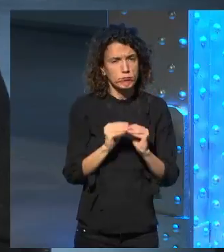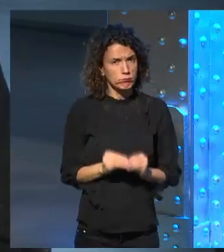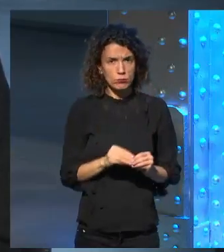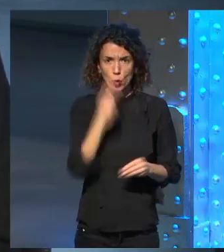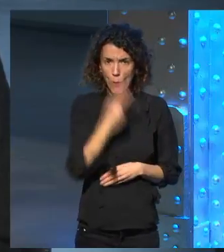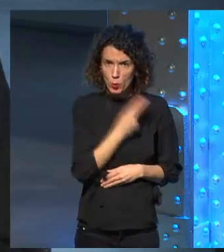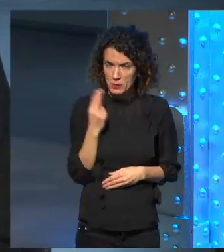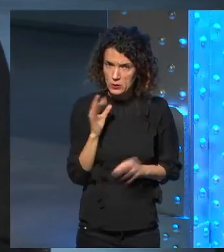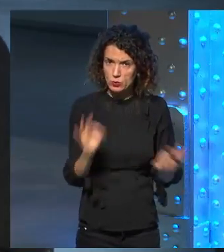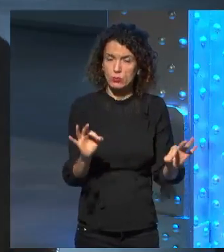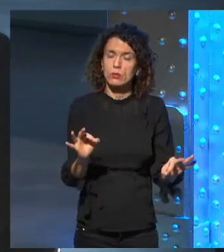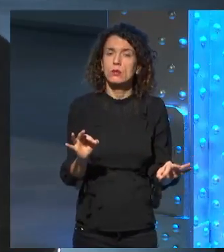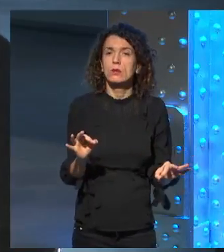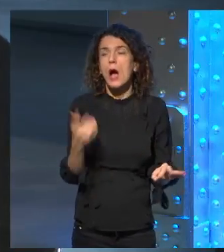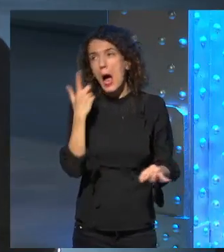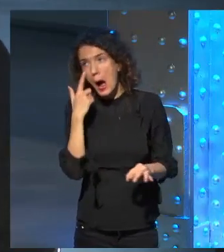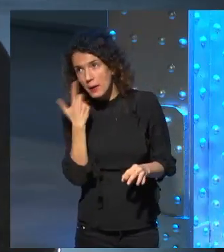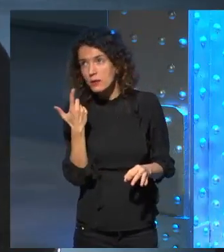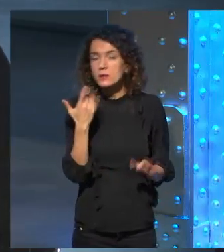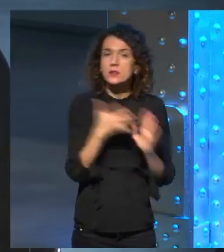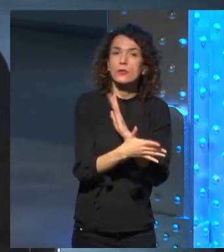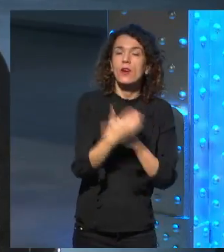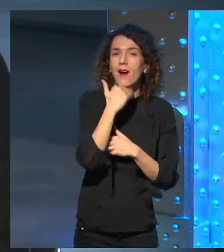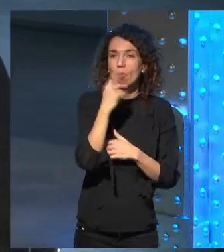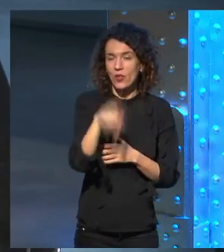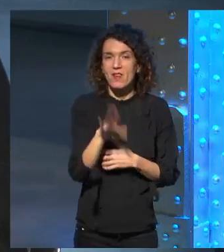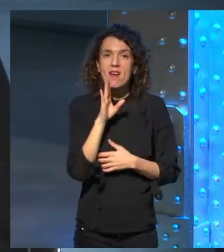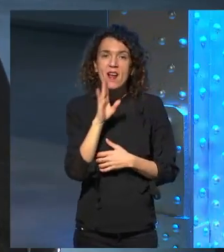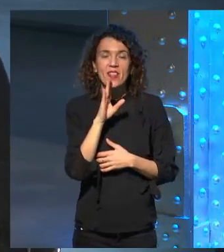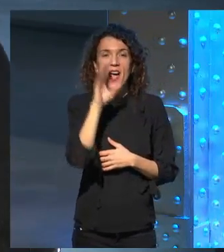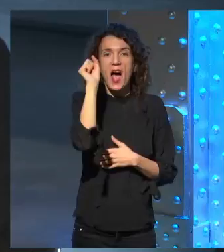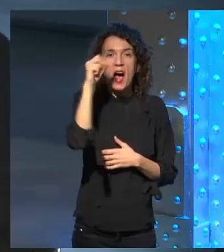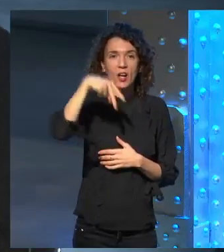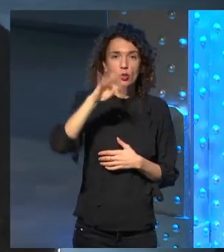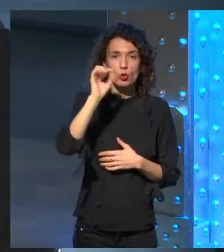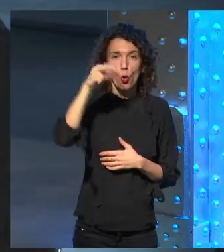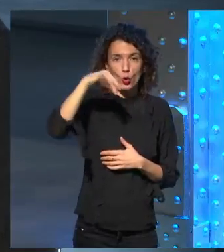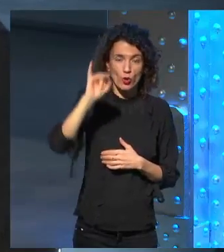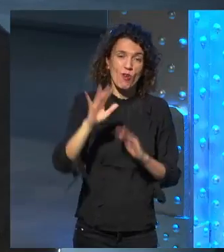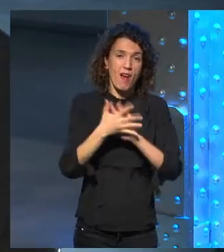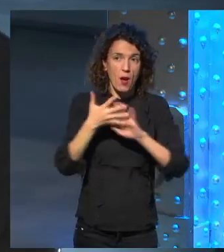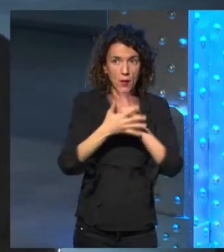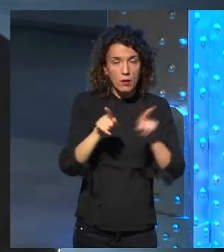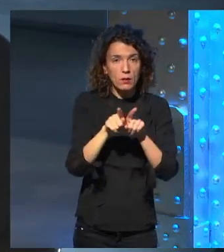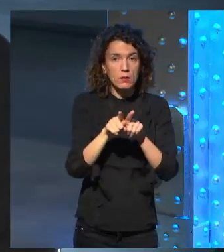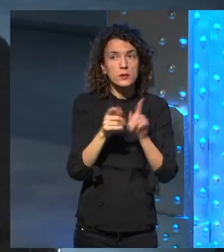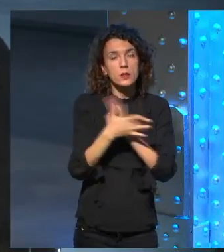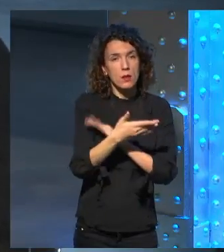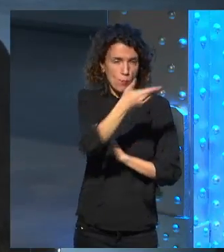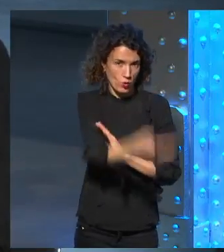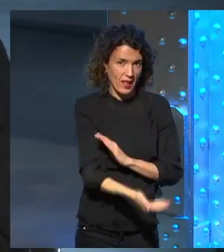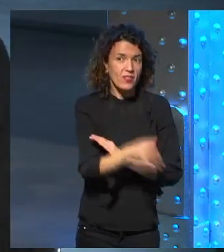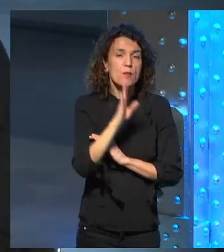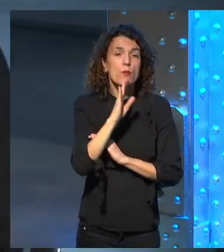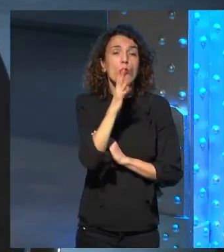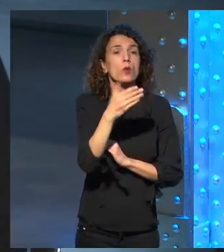¿no? A mí, a ver, no quiero obviar lo que, como también decía Antonio, no quiero obviar el hecho, que es un hecho importante,